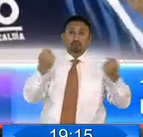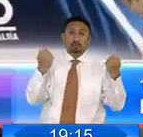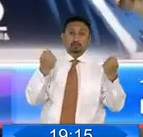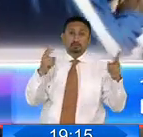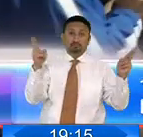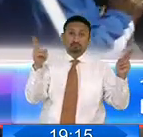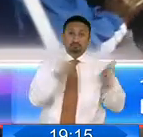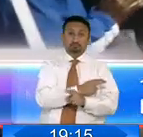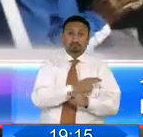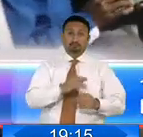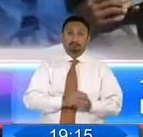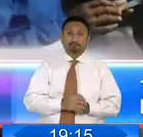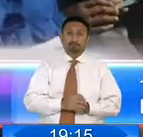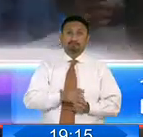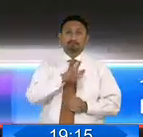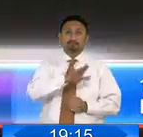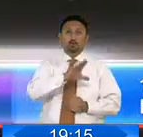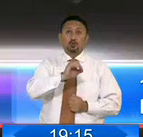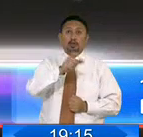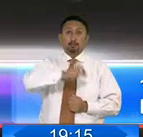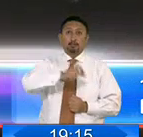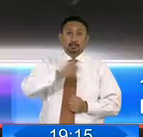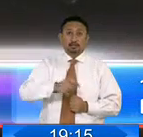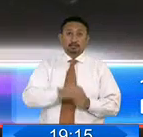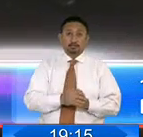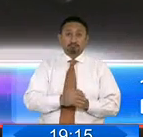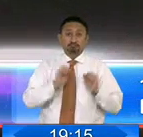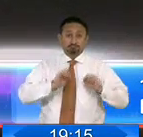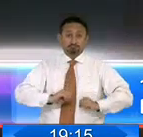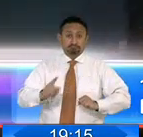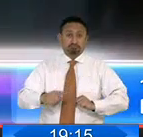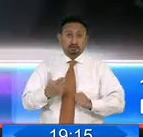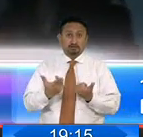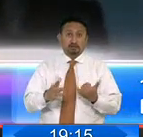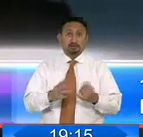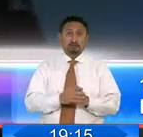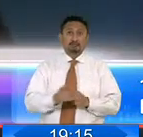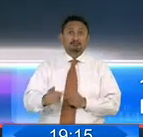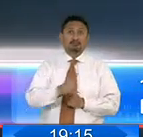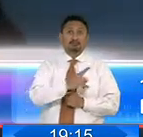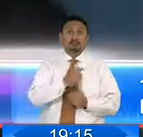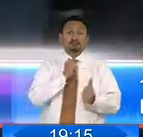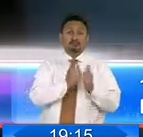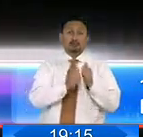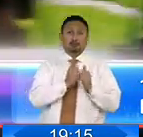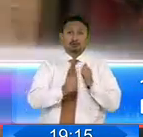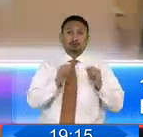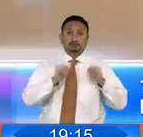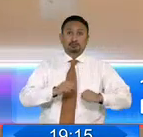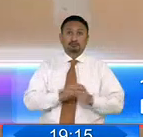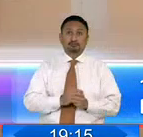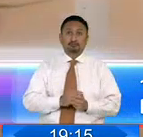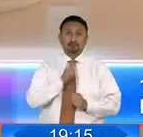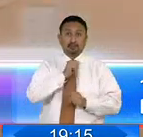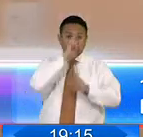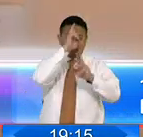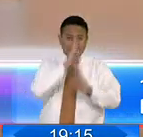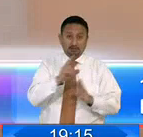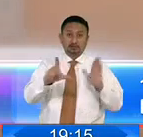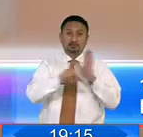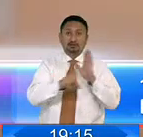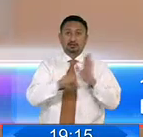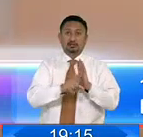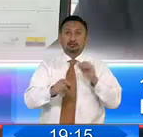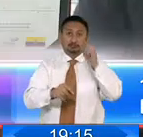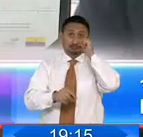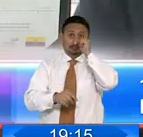clausurada más de 50 personas decidieron divertirse en un complejo deportivo infringiendo la ley y poniendo en riesgo